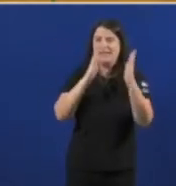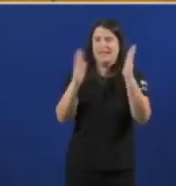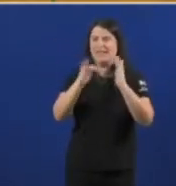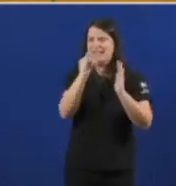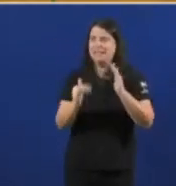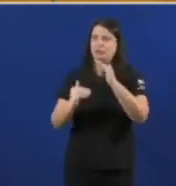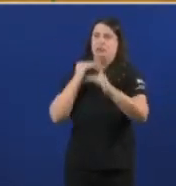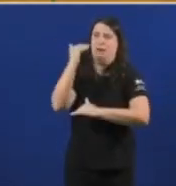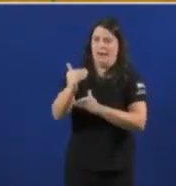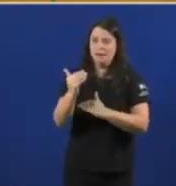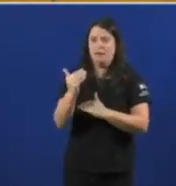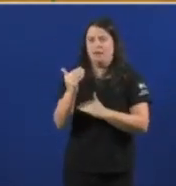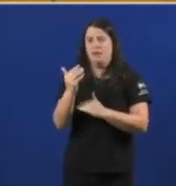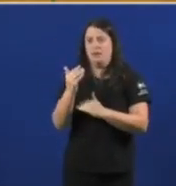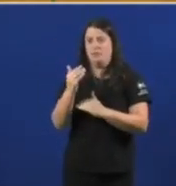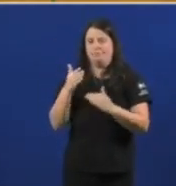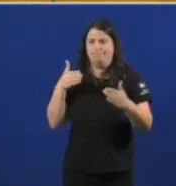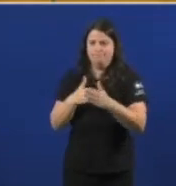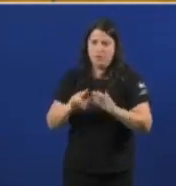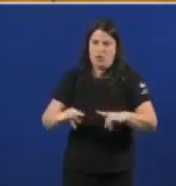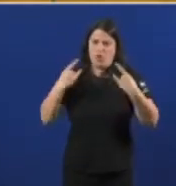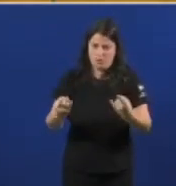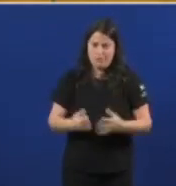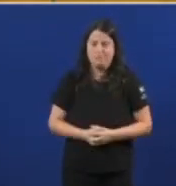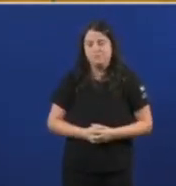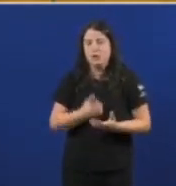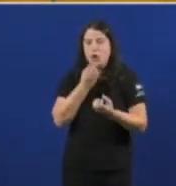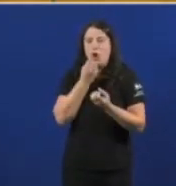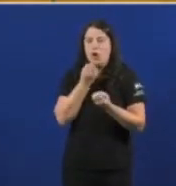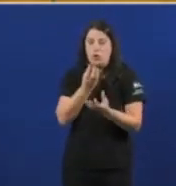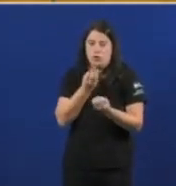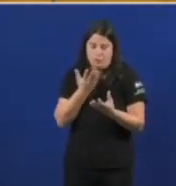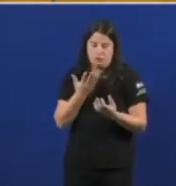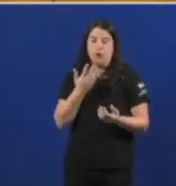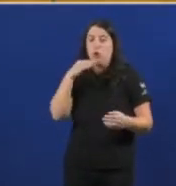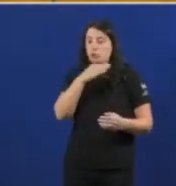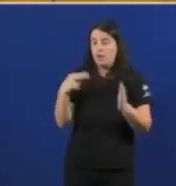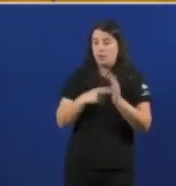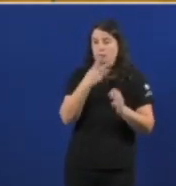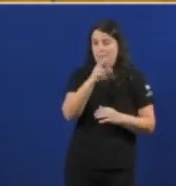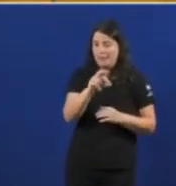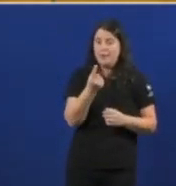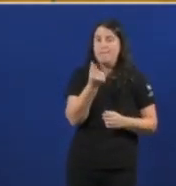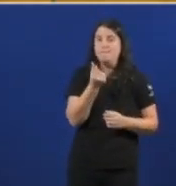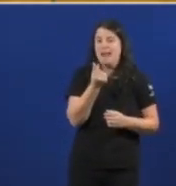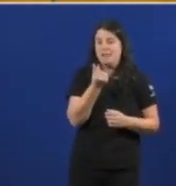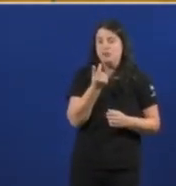crise. E vayamos aos datos. En outubro de 2020, os prezos subiron